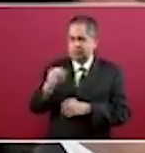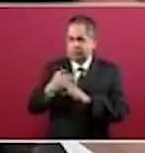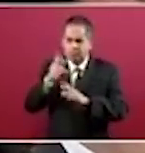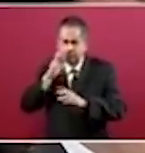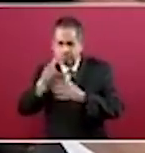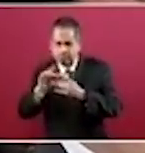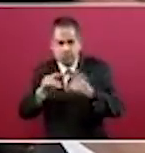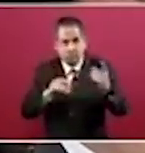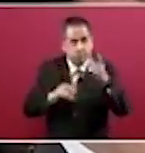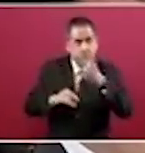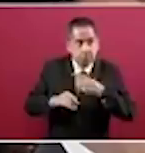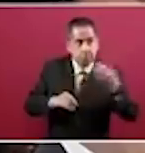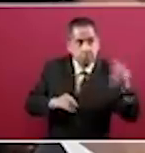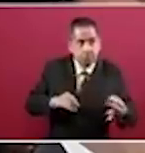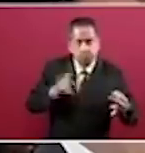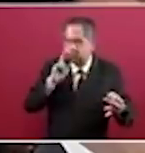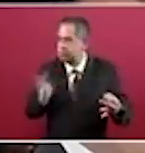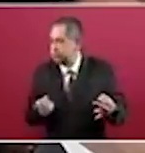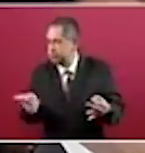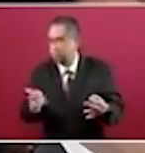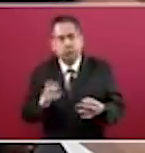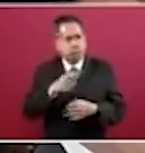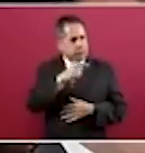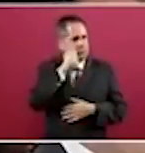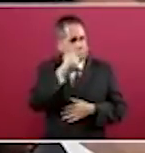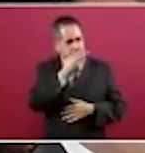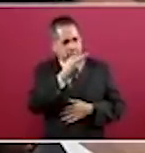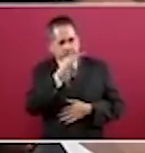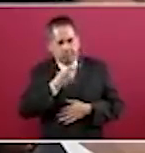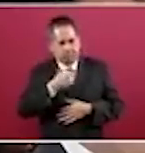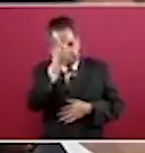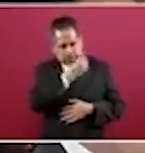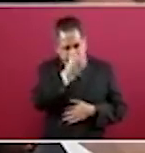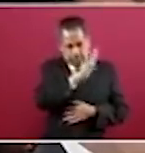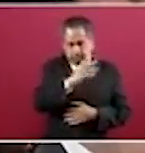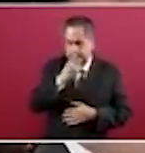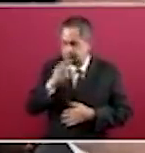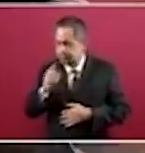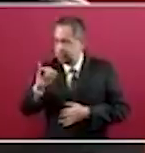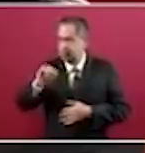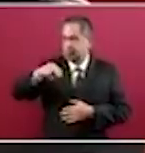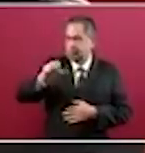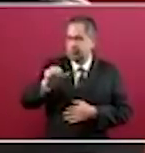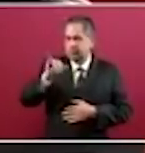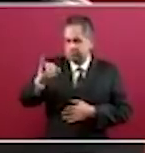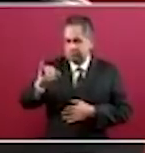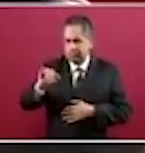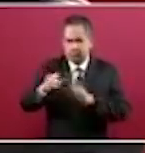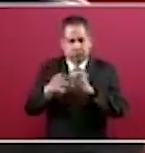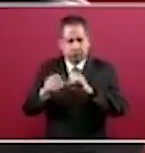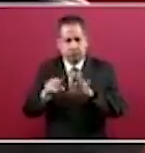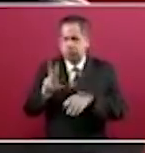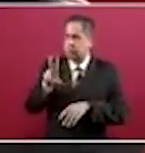si lo que dicen los políticos es cierto o no, revisamos lo que usted mencionó respecto a que el INAI había ordenado que nos